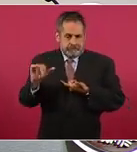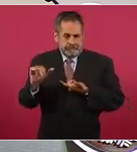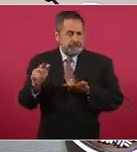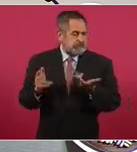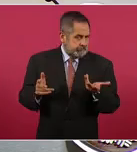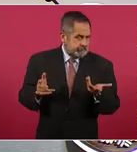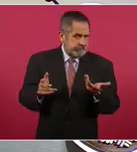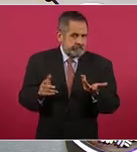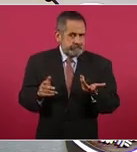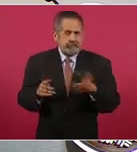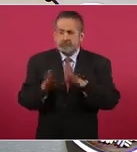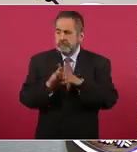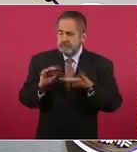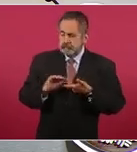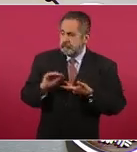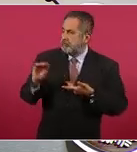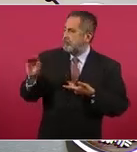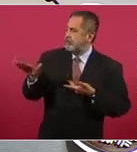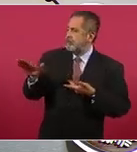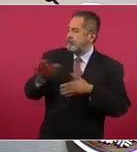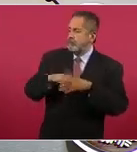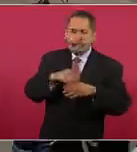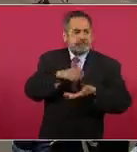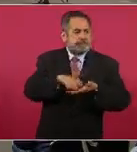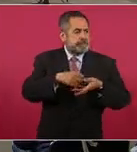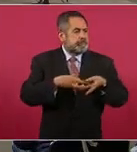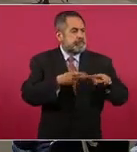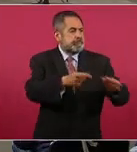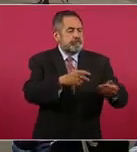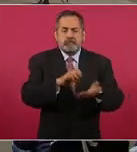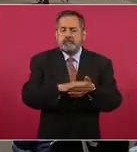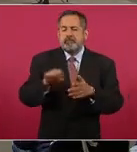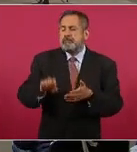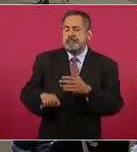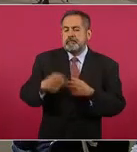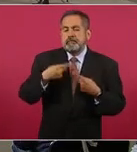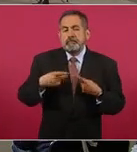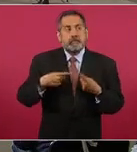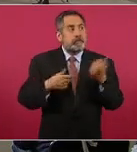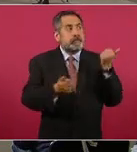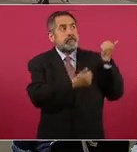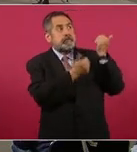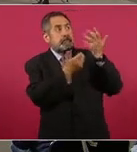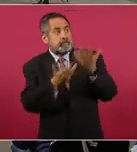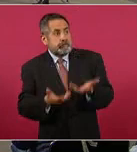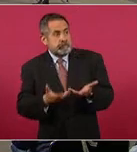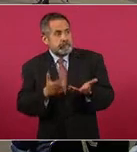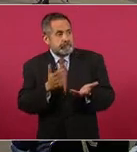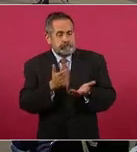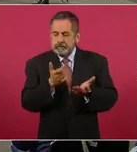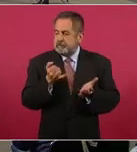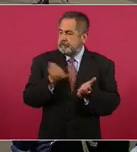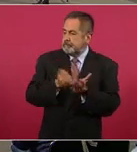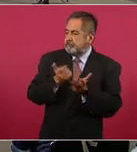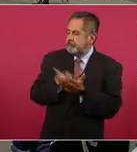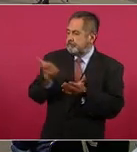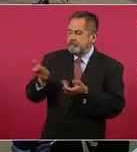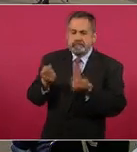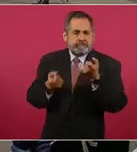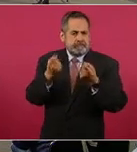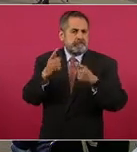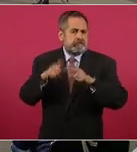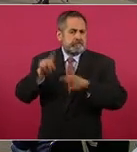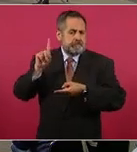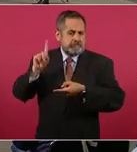hacer acreditaciones, ¿no? Por ejemplo, si alguien es un importador, pues descuenta algunos impuestos de IVA, etcétera, ¿no?